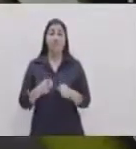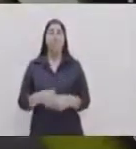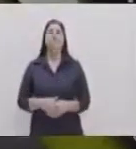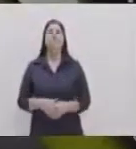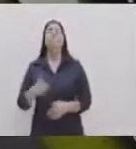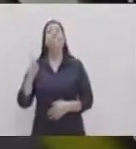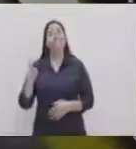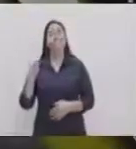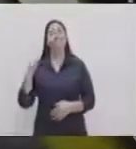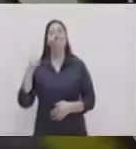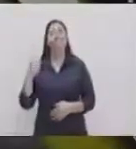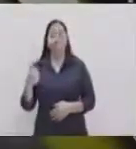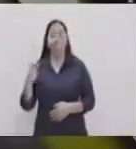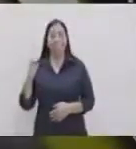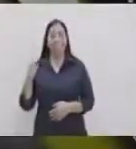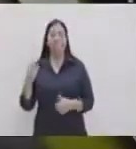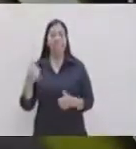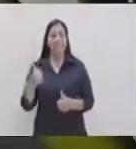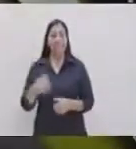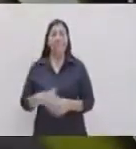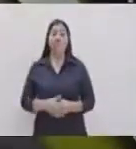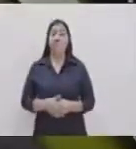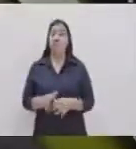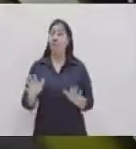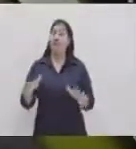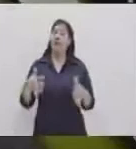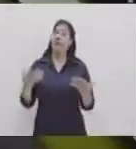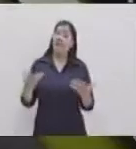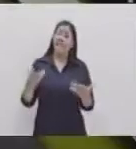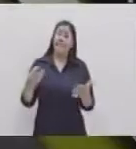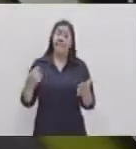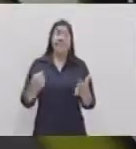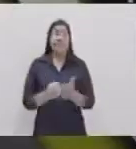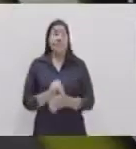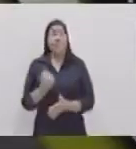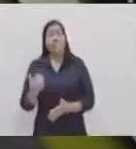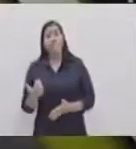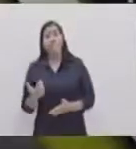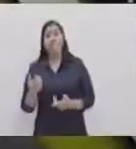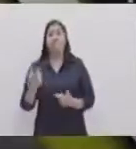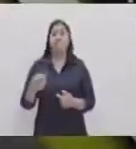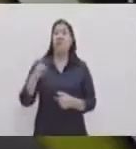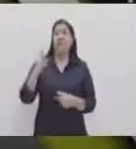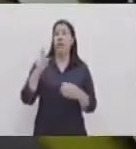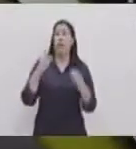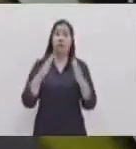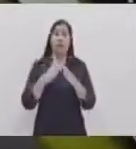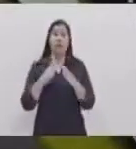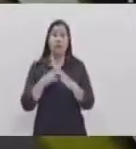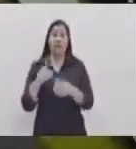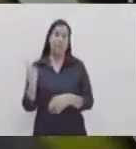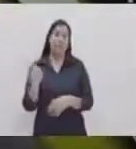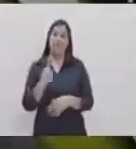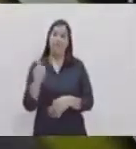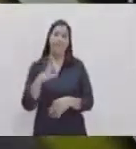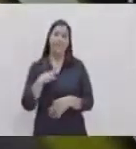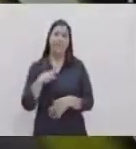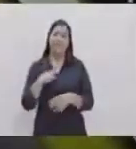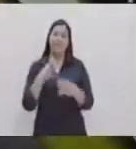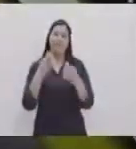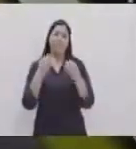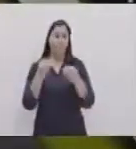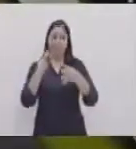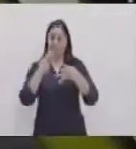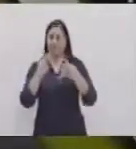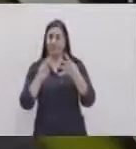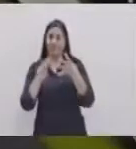precauciones. Exactamente, así es. Lamentablemente pues en casa no tenemos mucho de ello